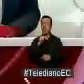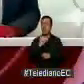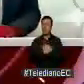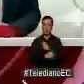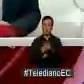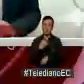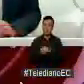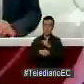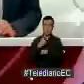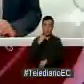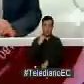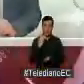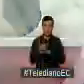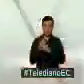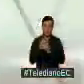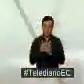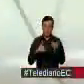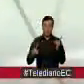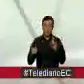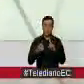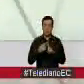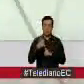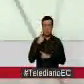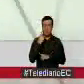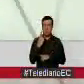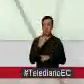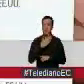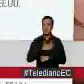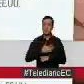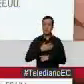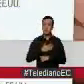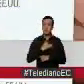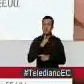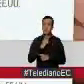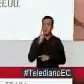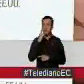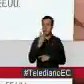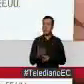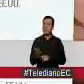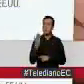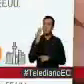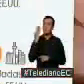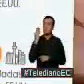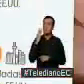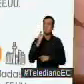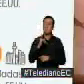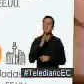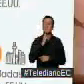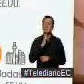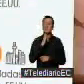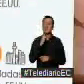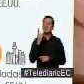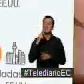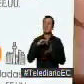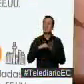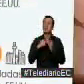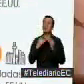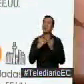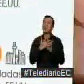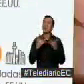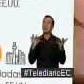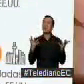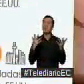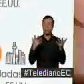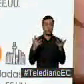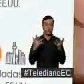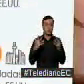exportaciones, quisiera mostrar una primera lámina, si me ayudan, por favor, en donde podemos ver que el mercado norteamericano representa alrededor